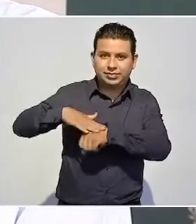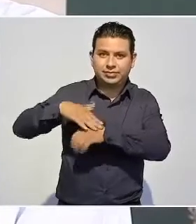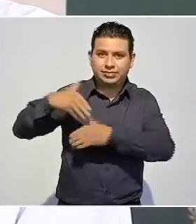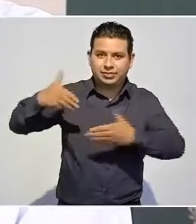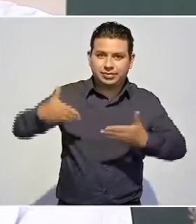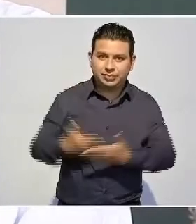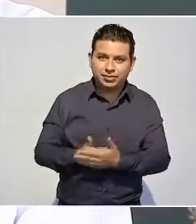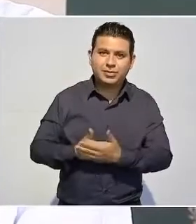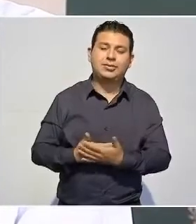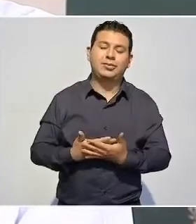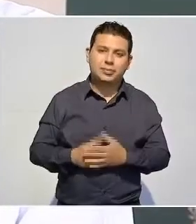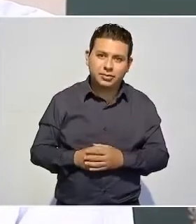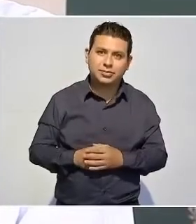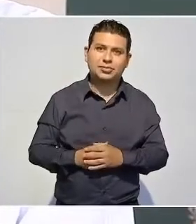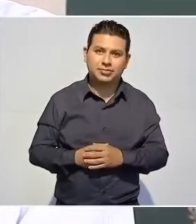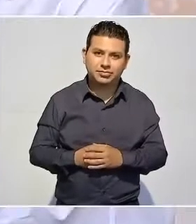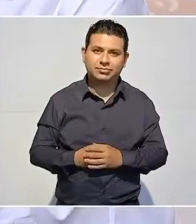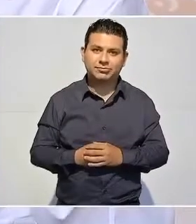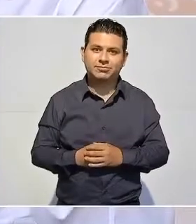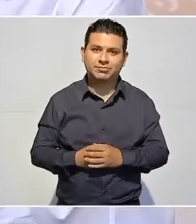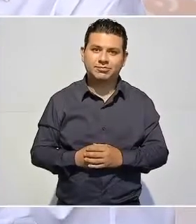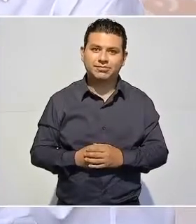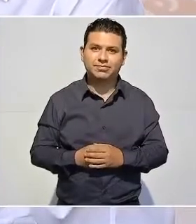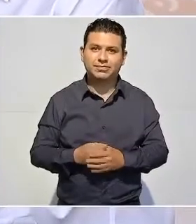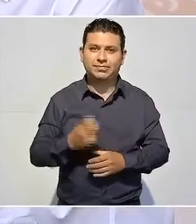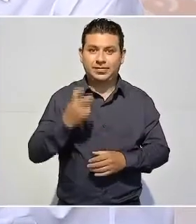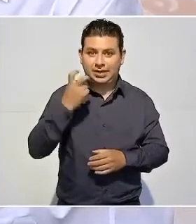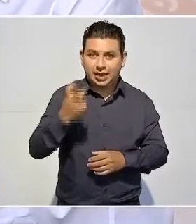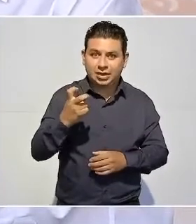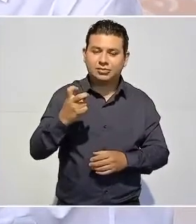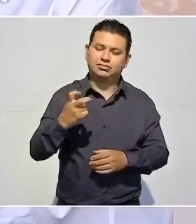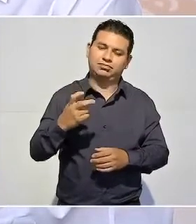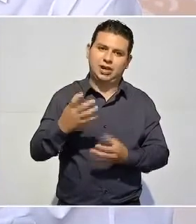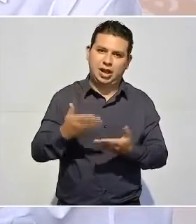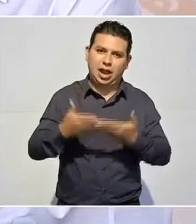que a continuación les comento.